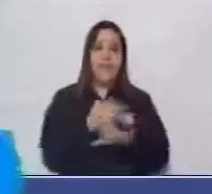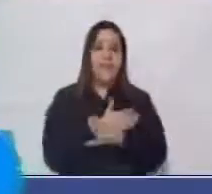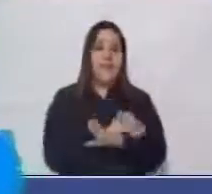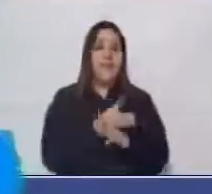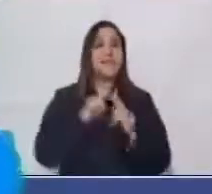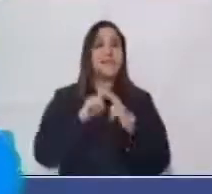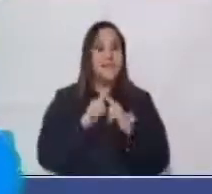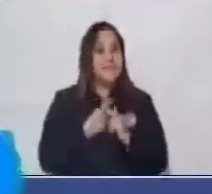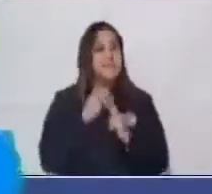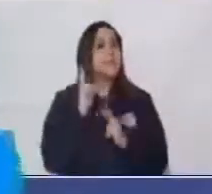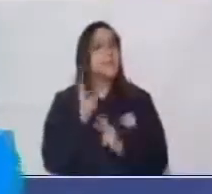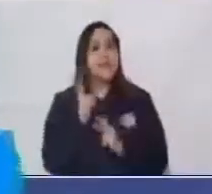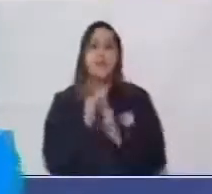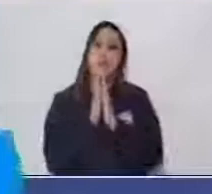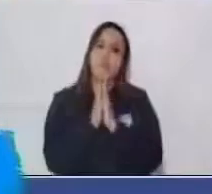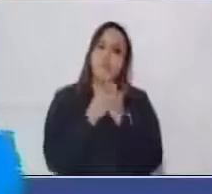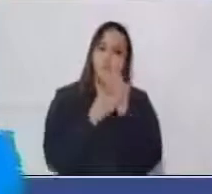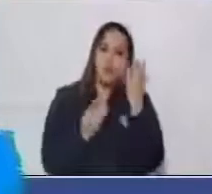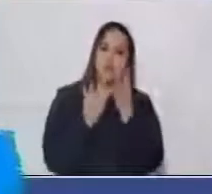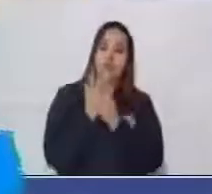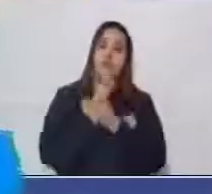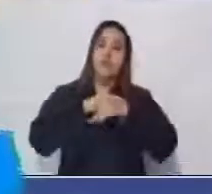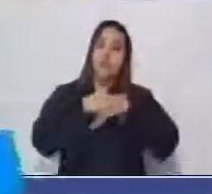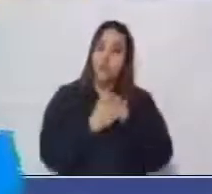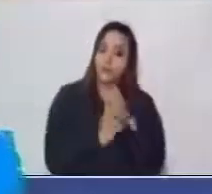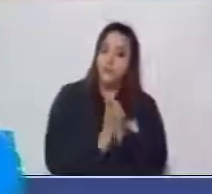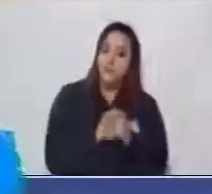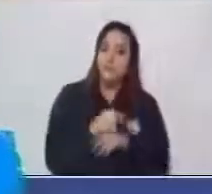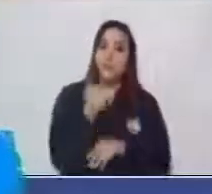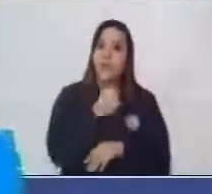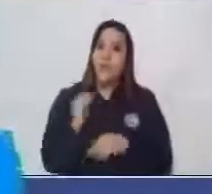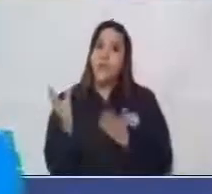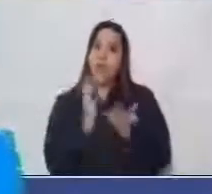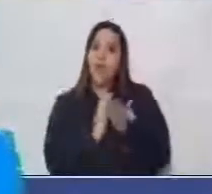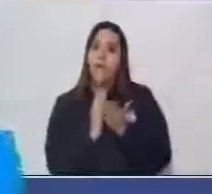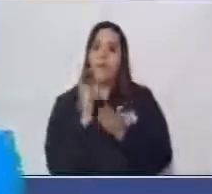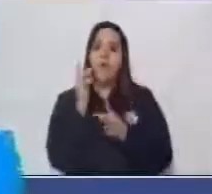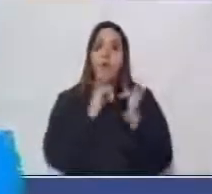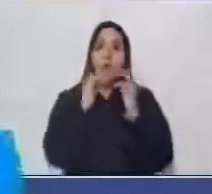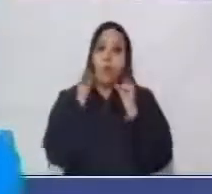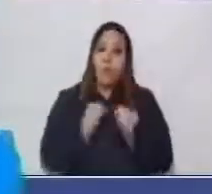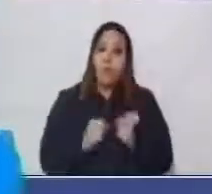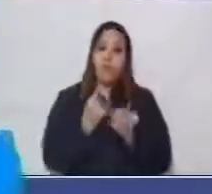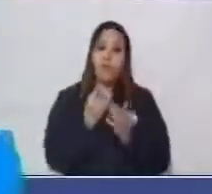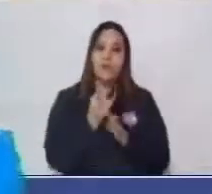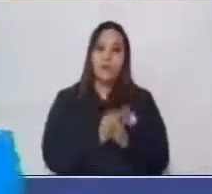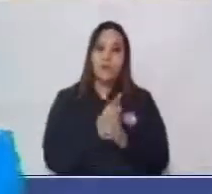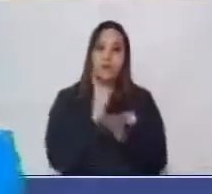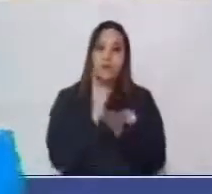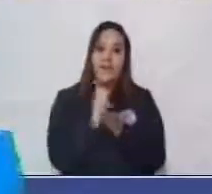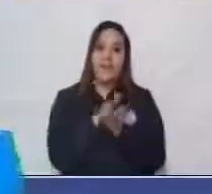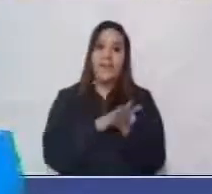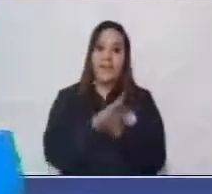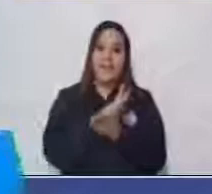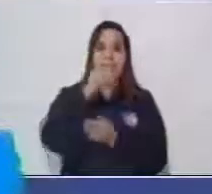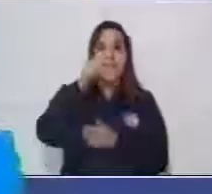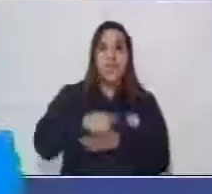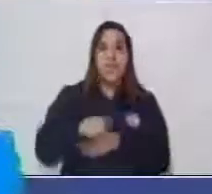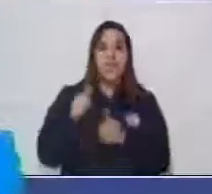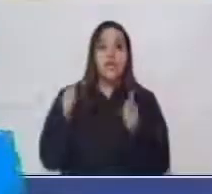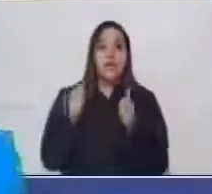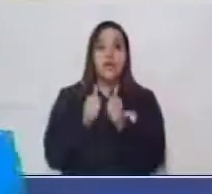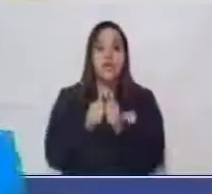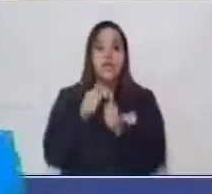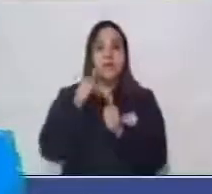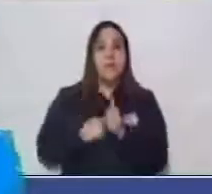iniciar te recuerdo que laves constantemente tus manos o las desinfectes con alcohol en gel. Y en esta oportunidad le